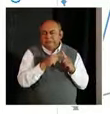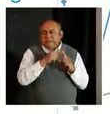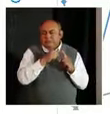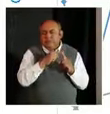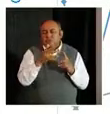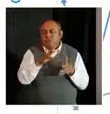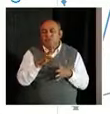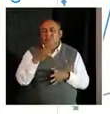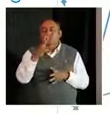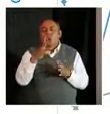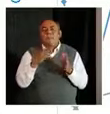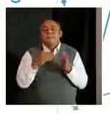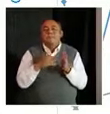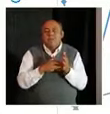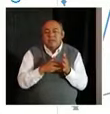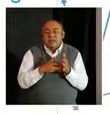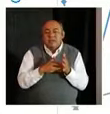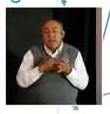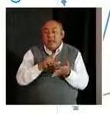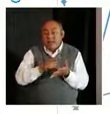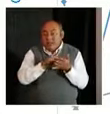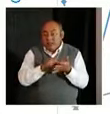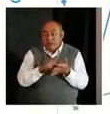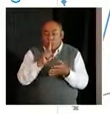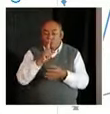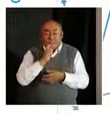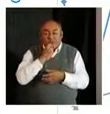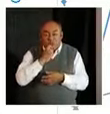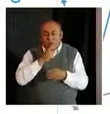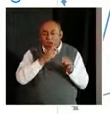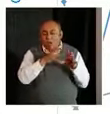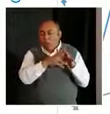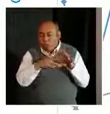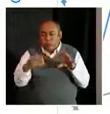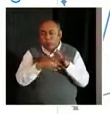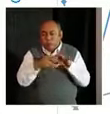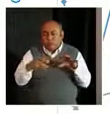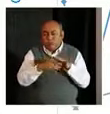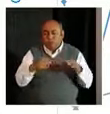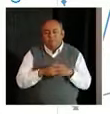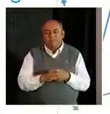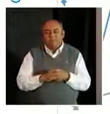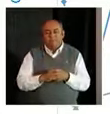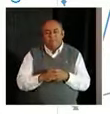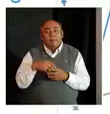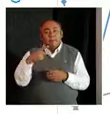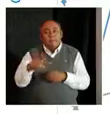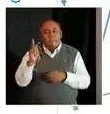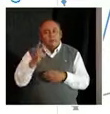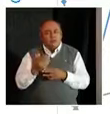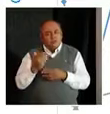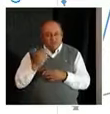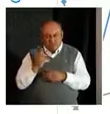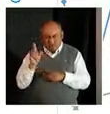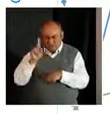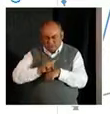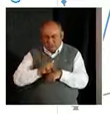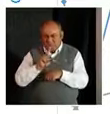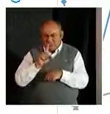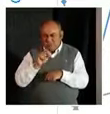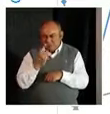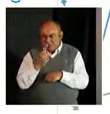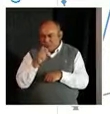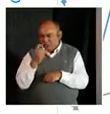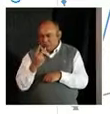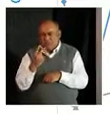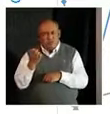por segundo. En todo este periodo solamente tuvimos una baja por ahí del 21-22 de